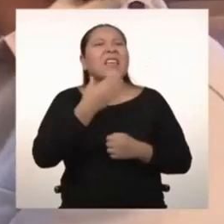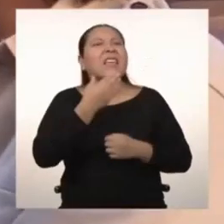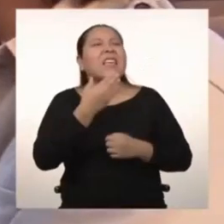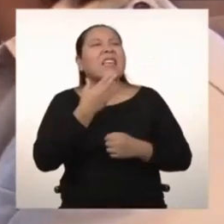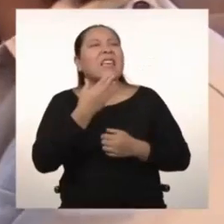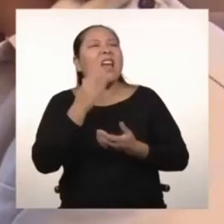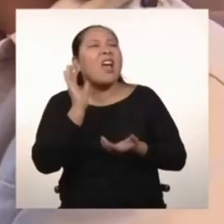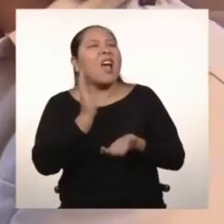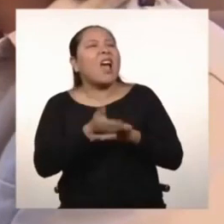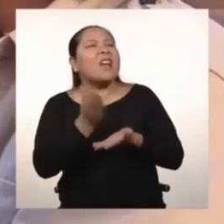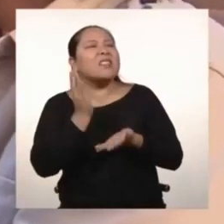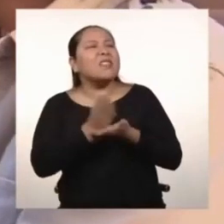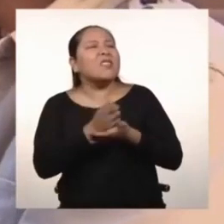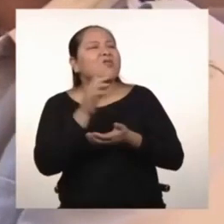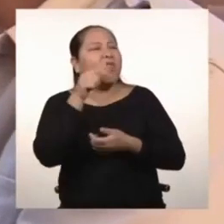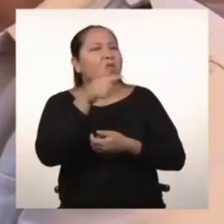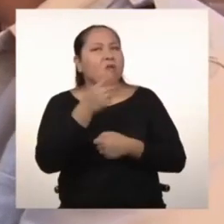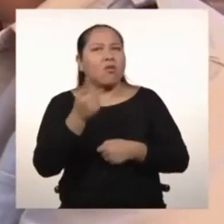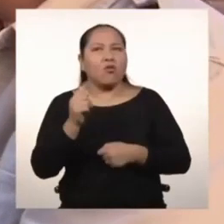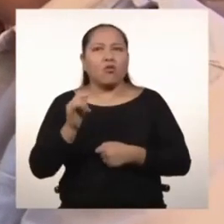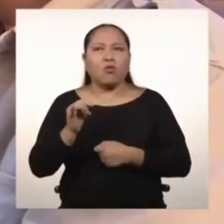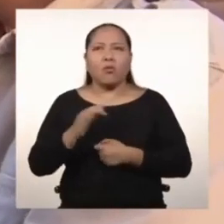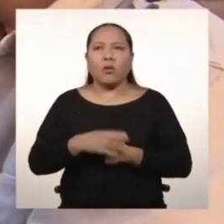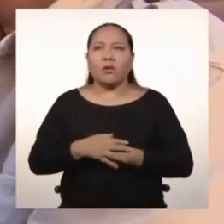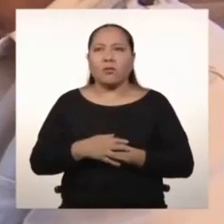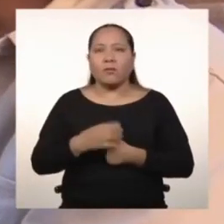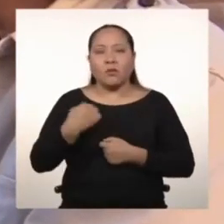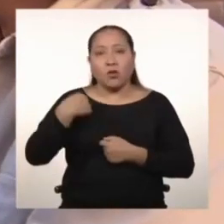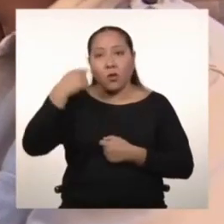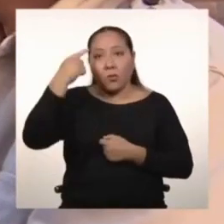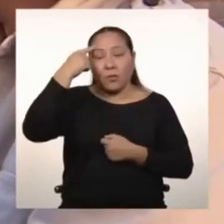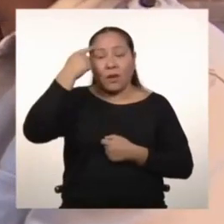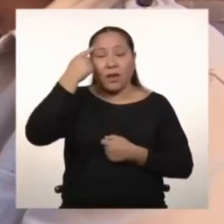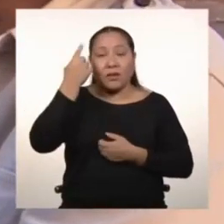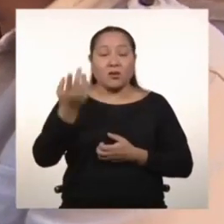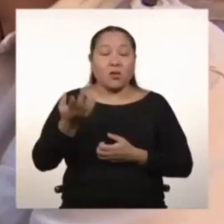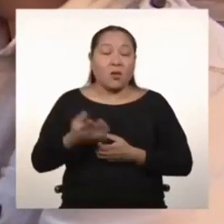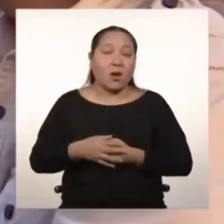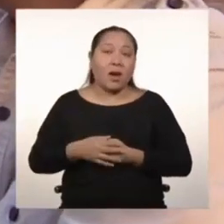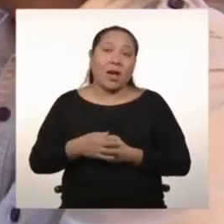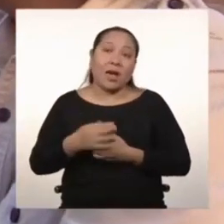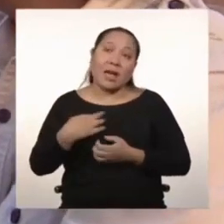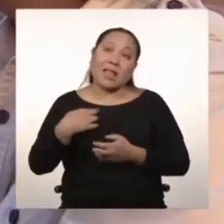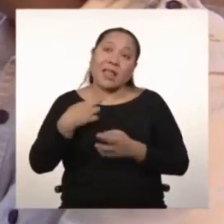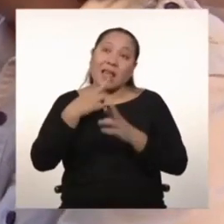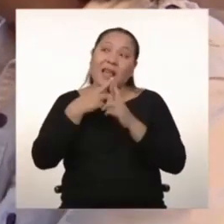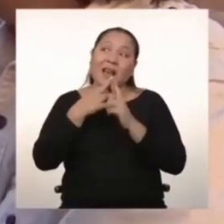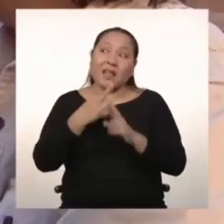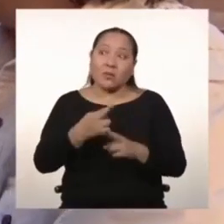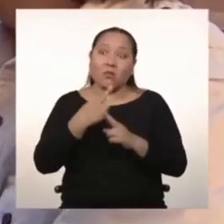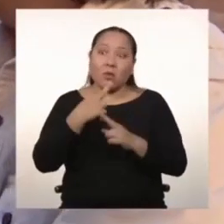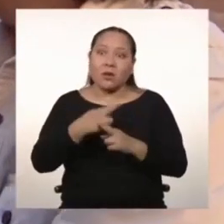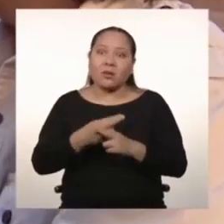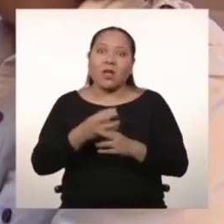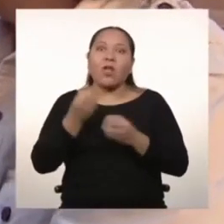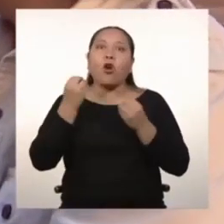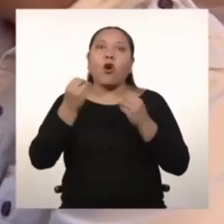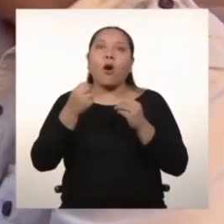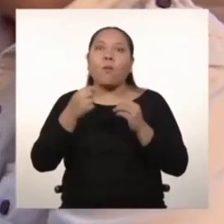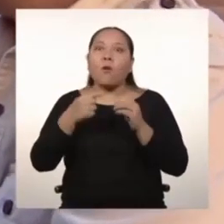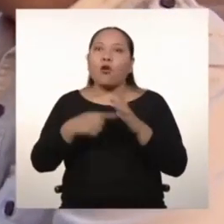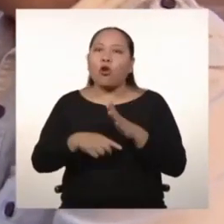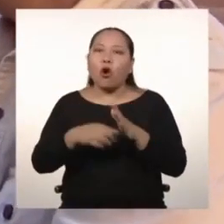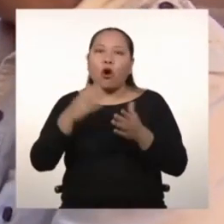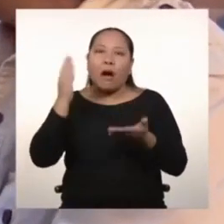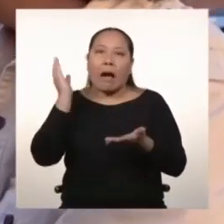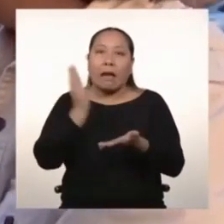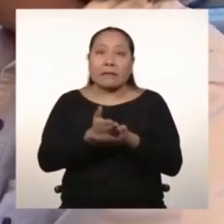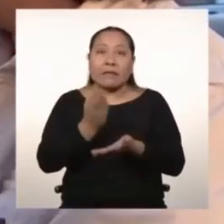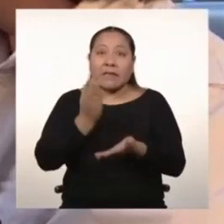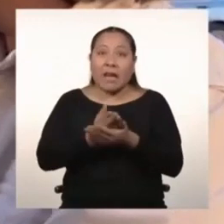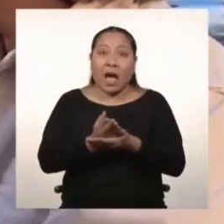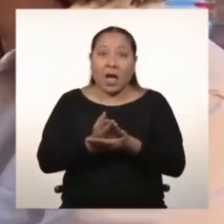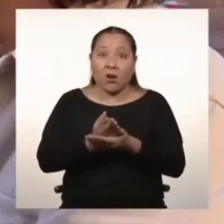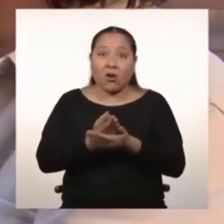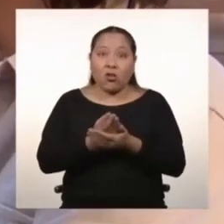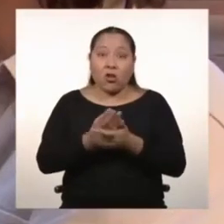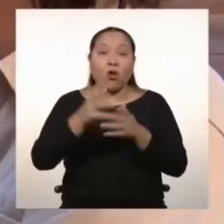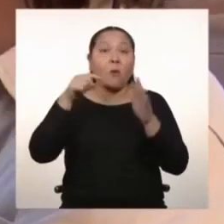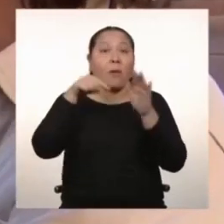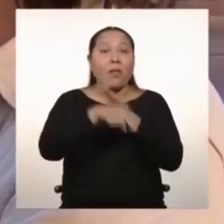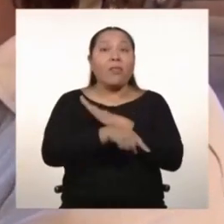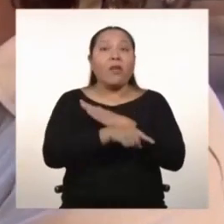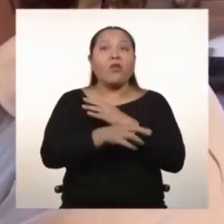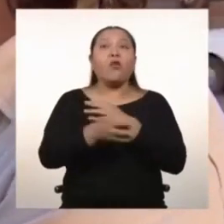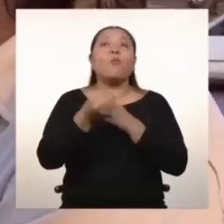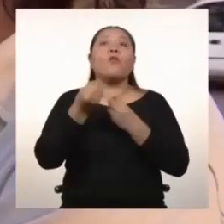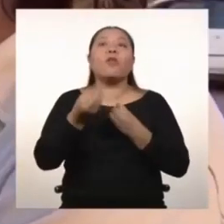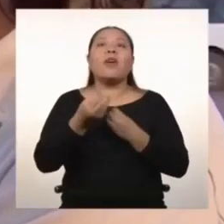Yo creo que la respuesta desmedida del castigo a Túpac Amaru precisamente